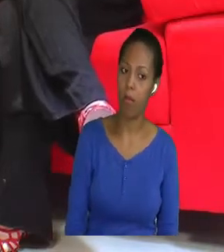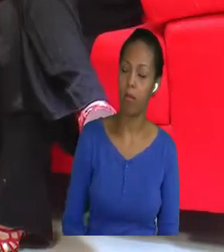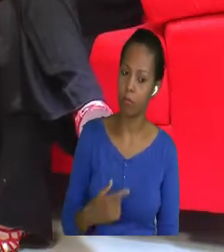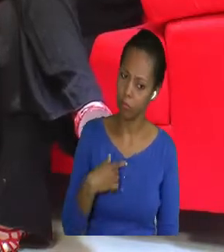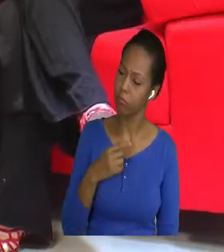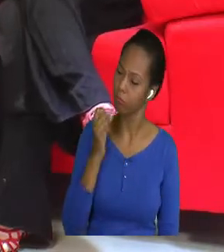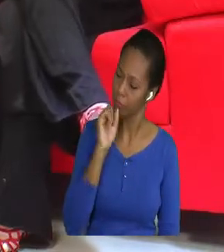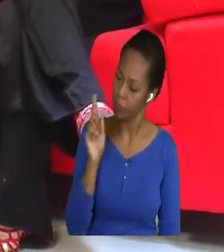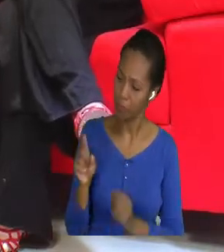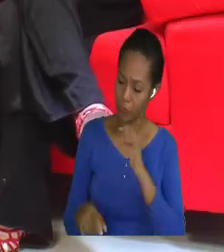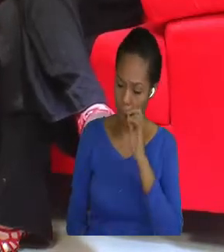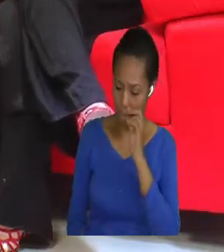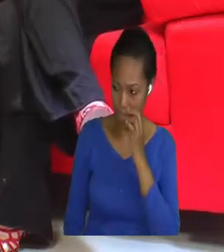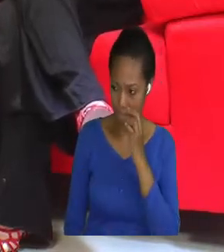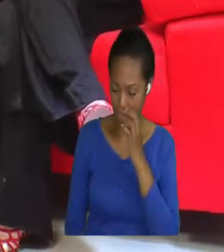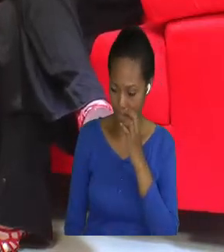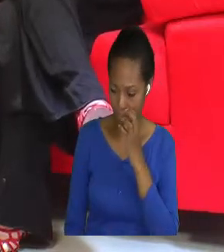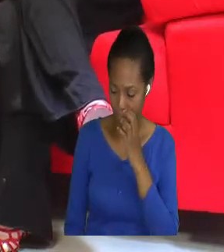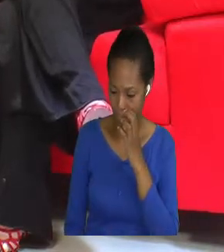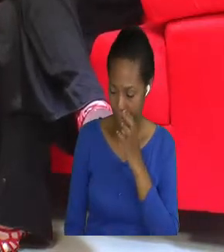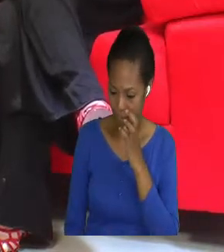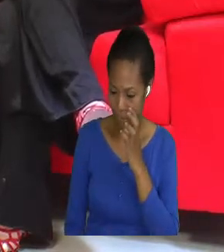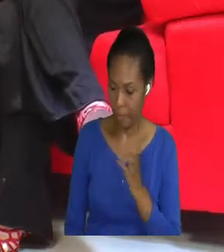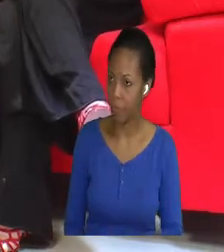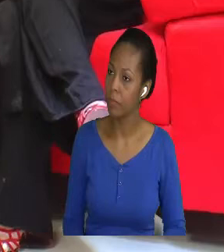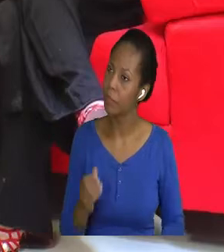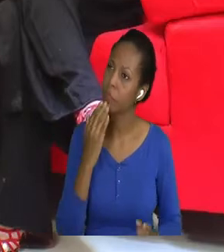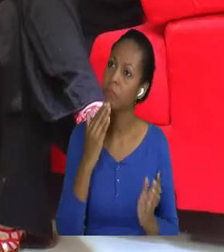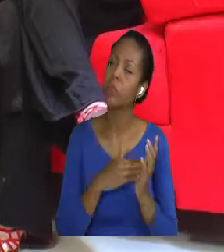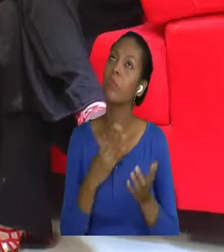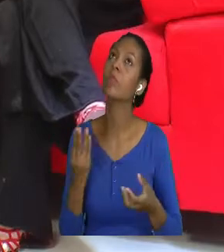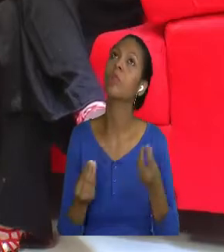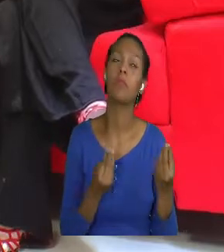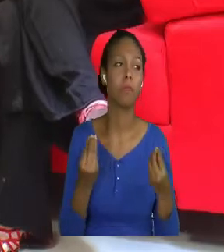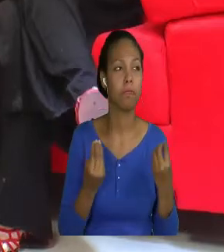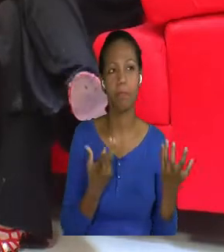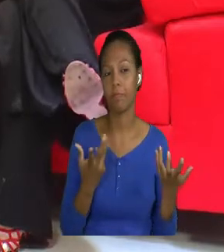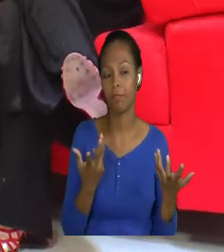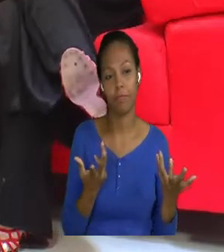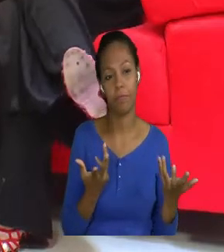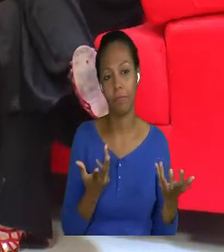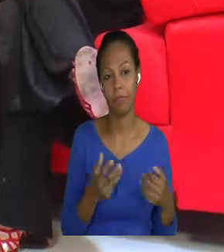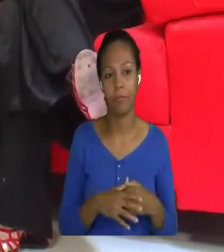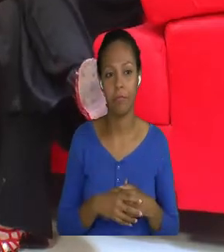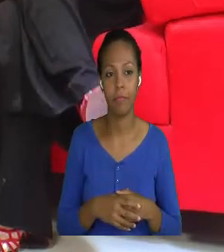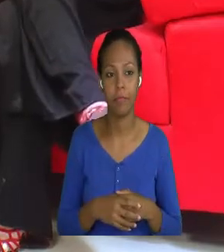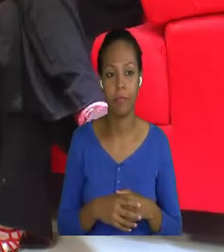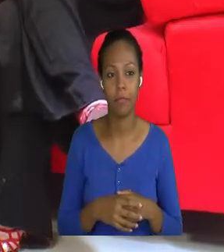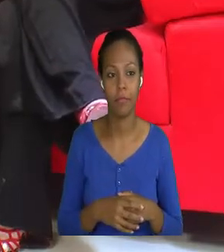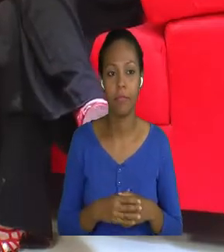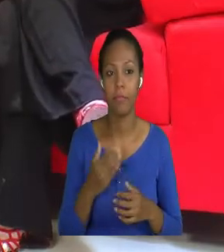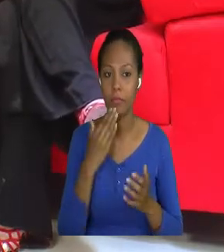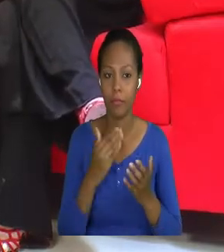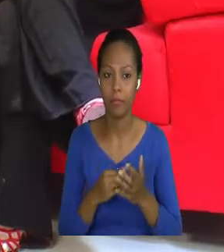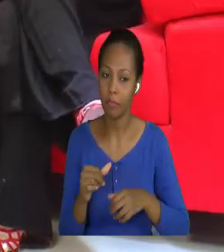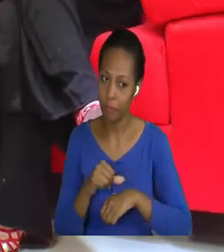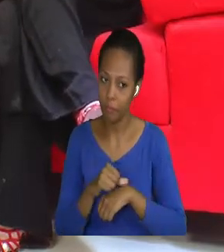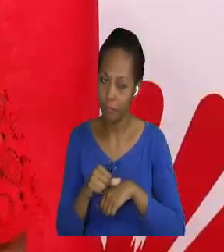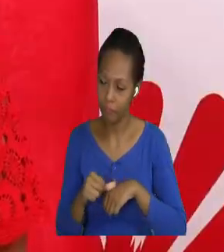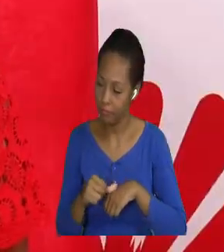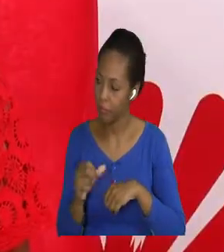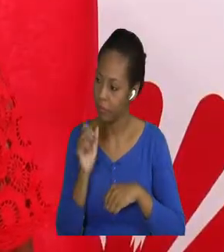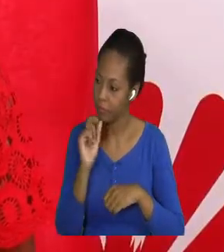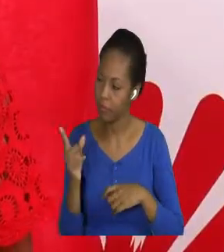¿Cómo hacen para realizar, por ejemplo, lo de la campaña del ¿Las cirugías de labios leporino paladar en día? Sí,